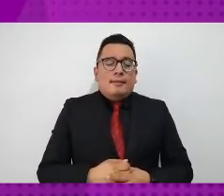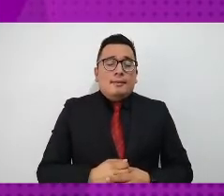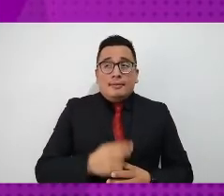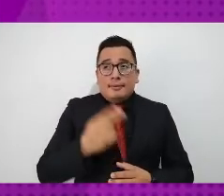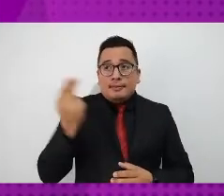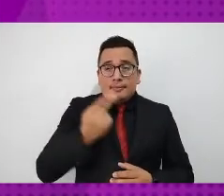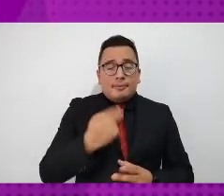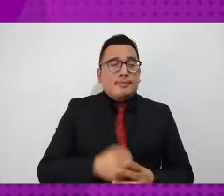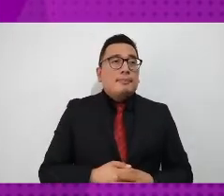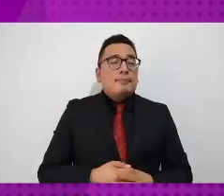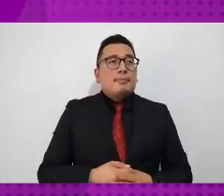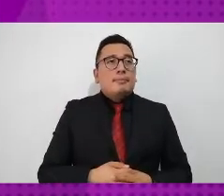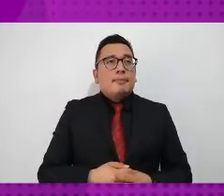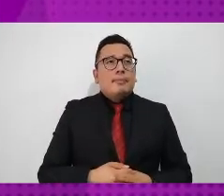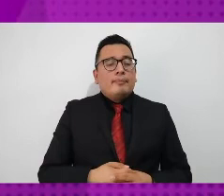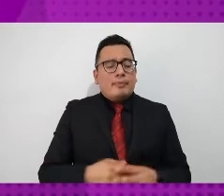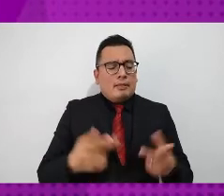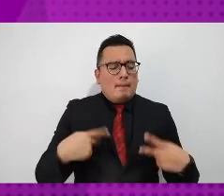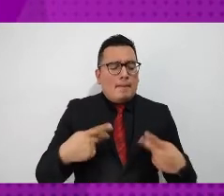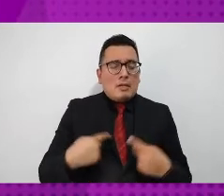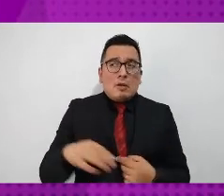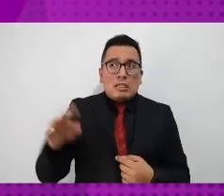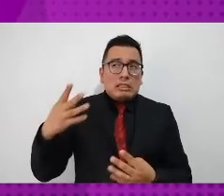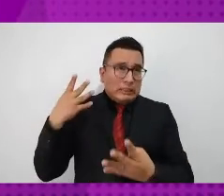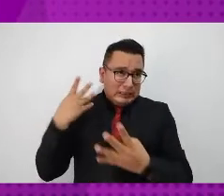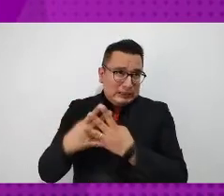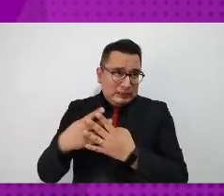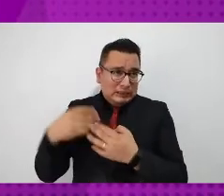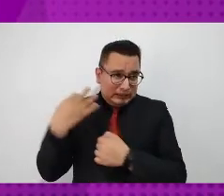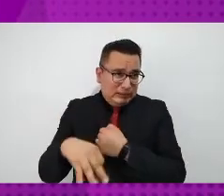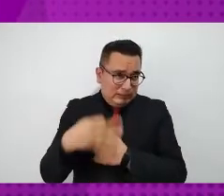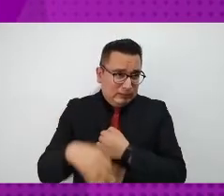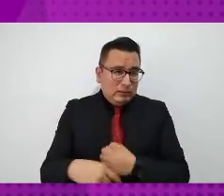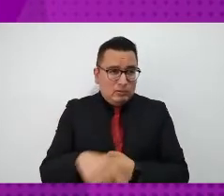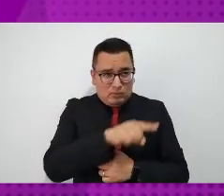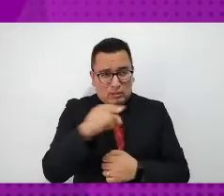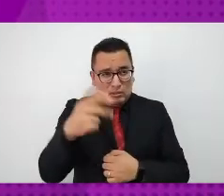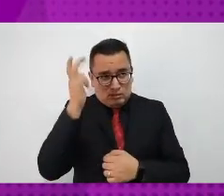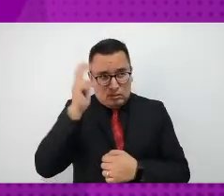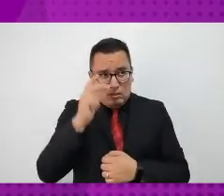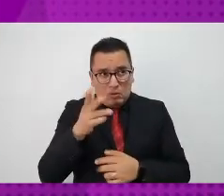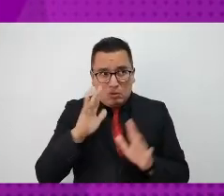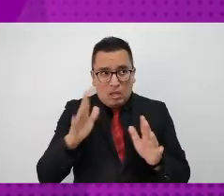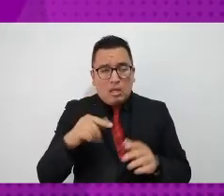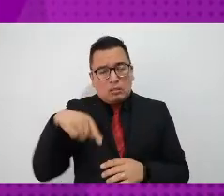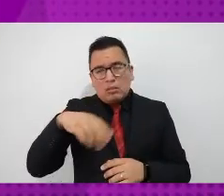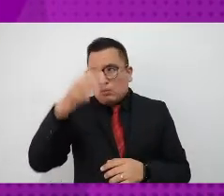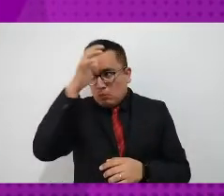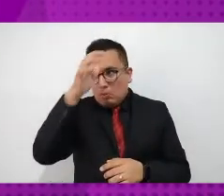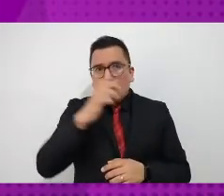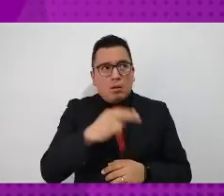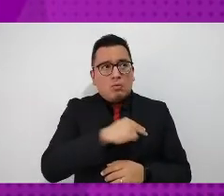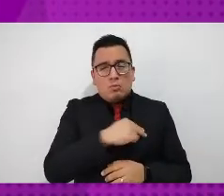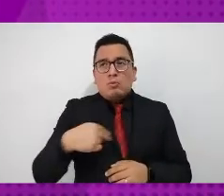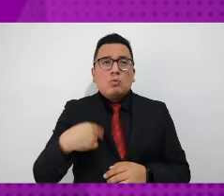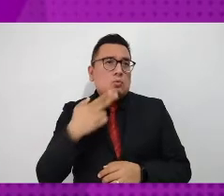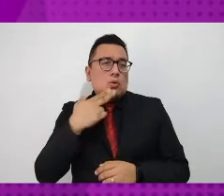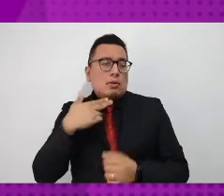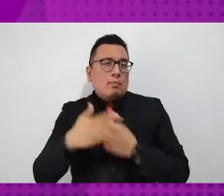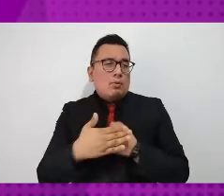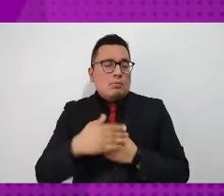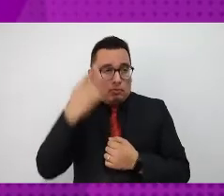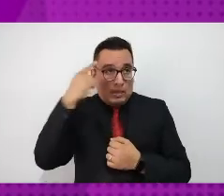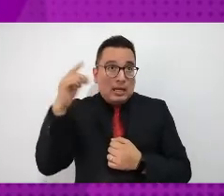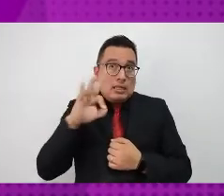voto para personas en prisión preventiva ustedes lo implementaron en 'hidalgo' en coahuila también se implementará con